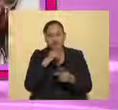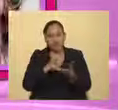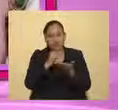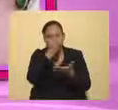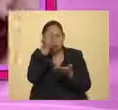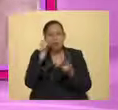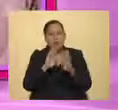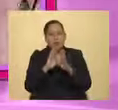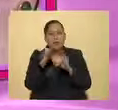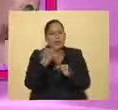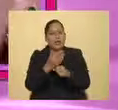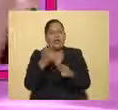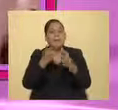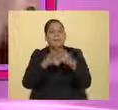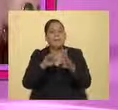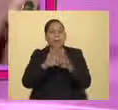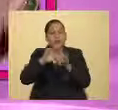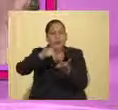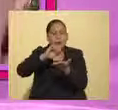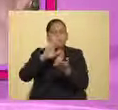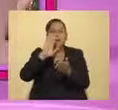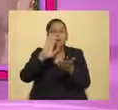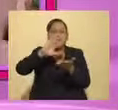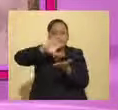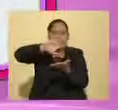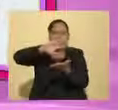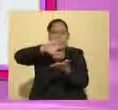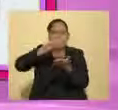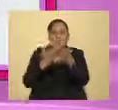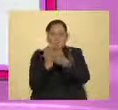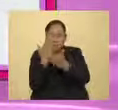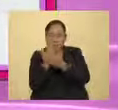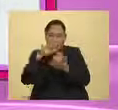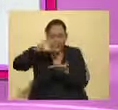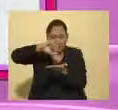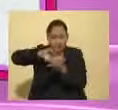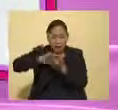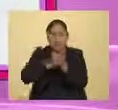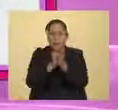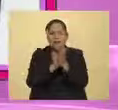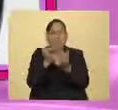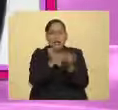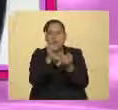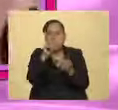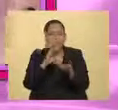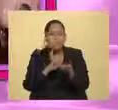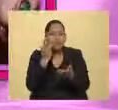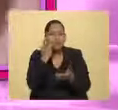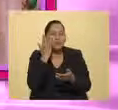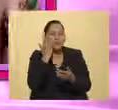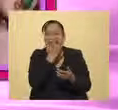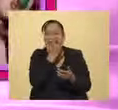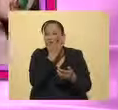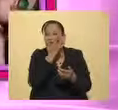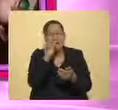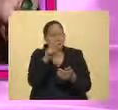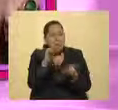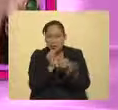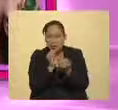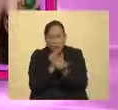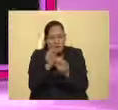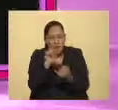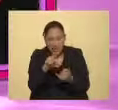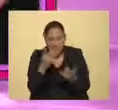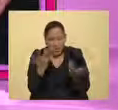a empezar? Como si fuera una crema de día. Es exactamente como cuando aplicamos nuestra crema